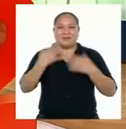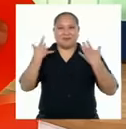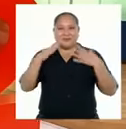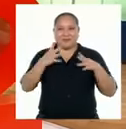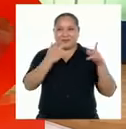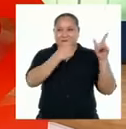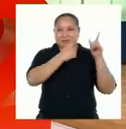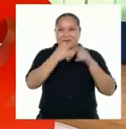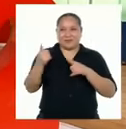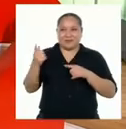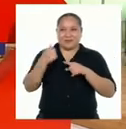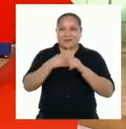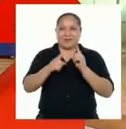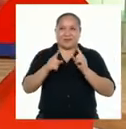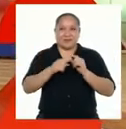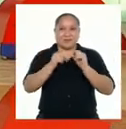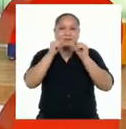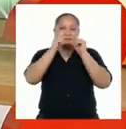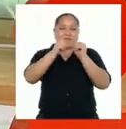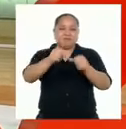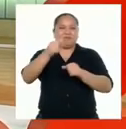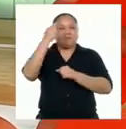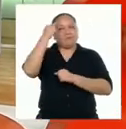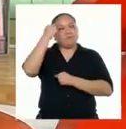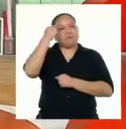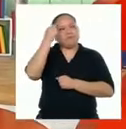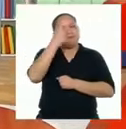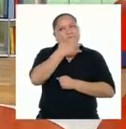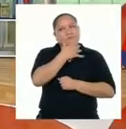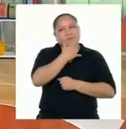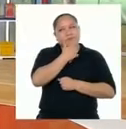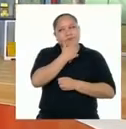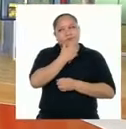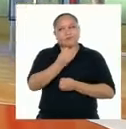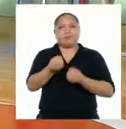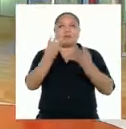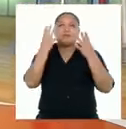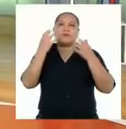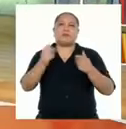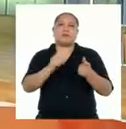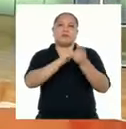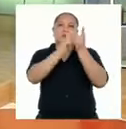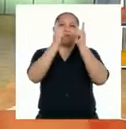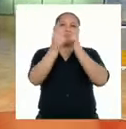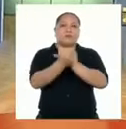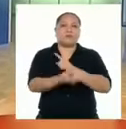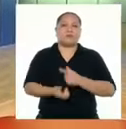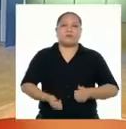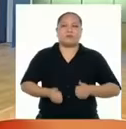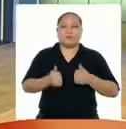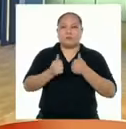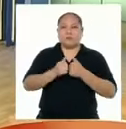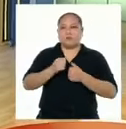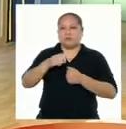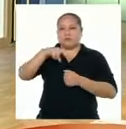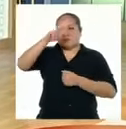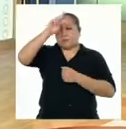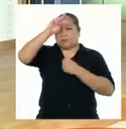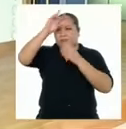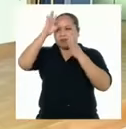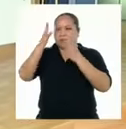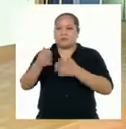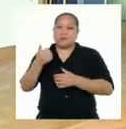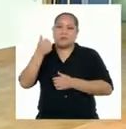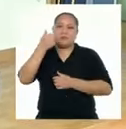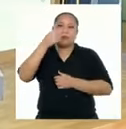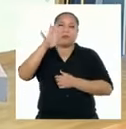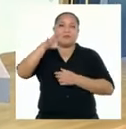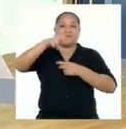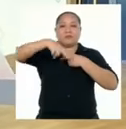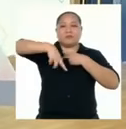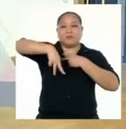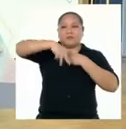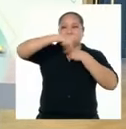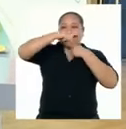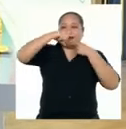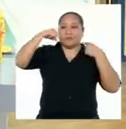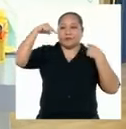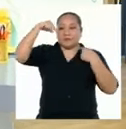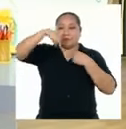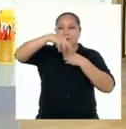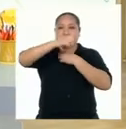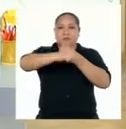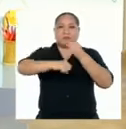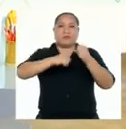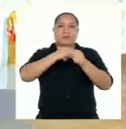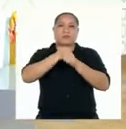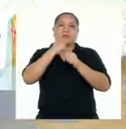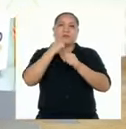estoy fresca, pero no dejo de pensar en cuánto cambiaron las vidas de las y los peruanos el 15 de marzo de este año, cuando se anunció